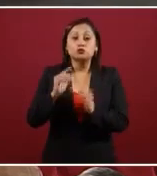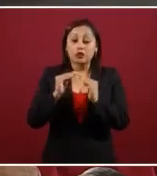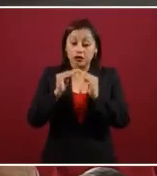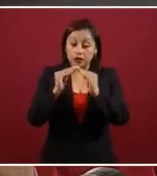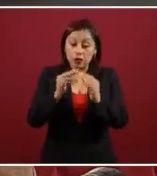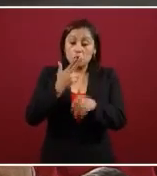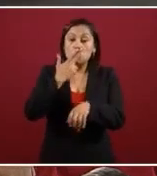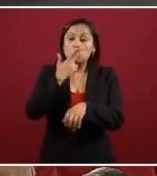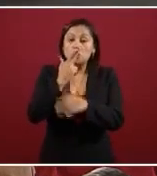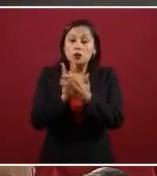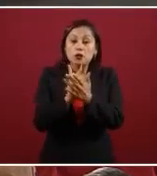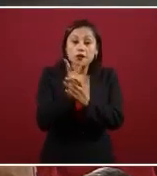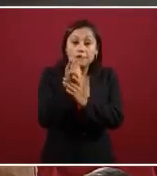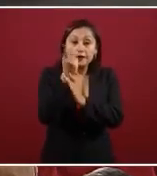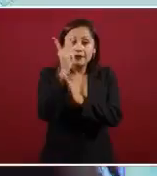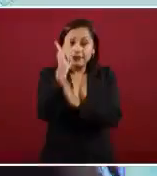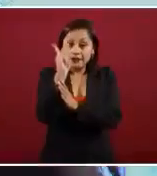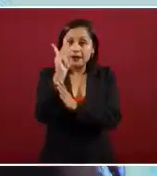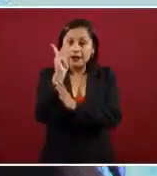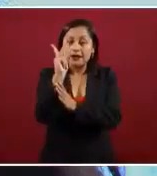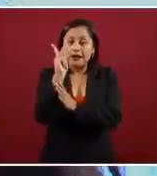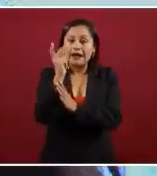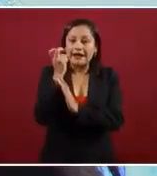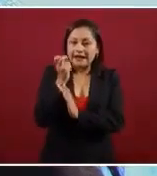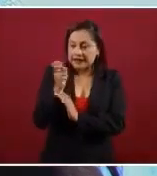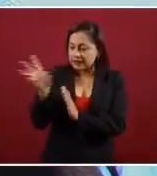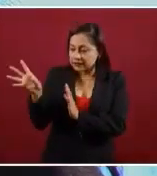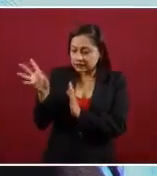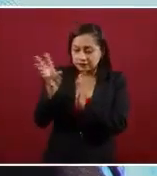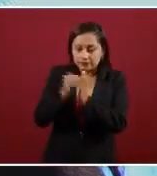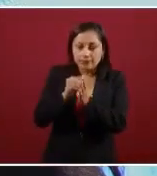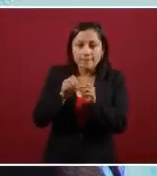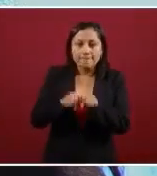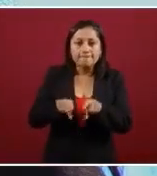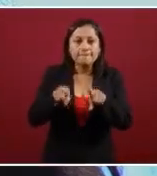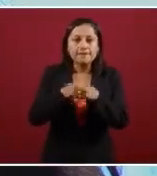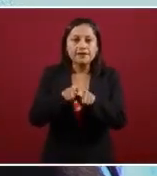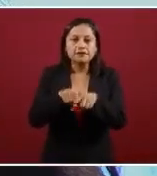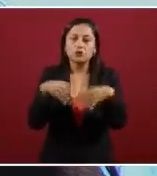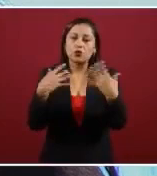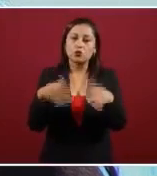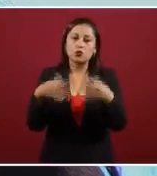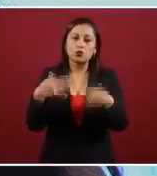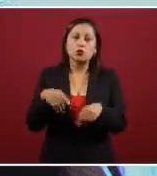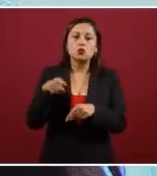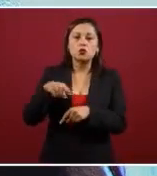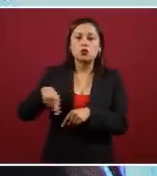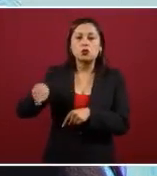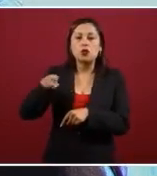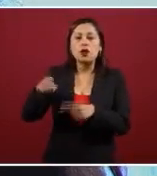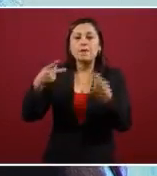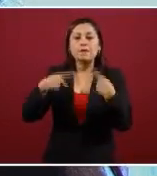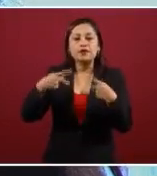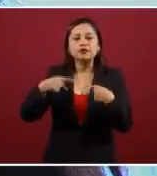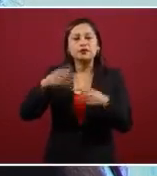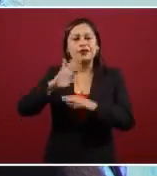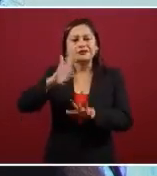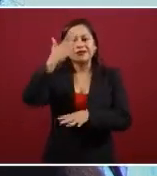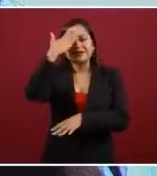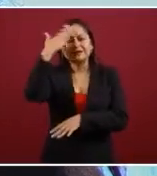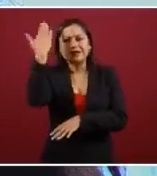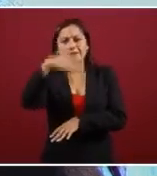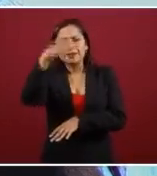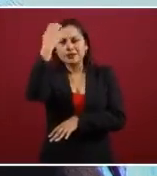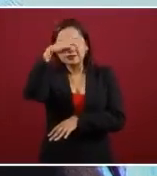reproduciendo son esos tipos de árboles. Entonces, estamos aprovechando el conocimiento de la gente, pero también